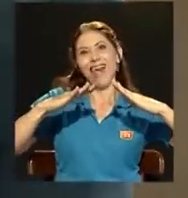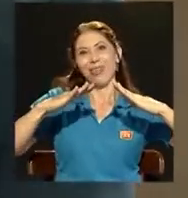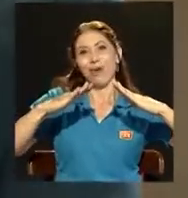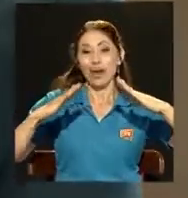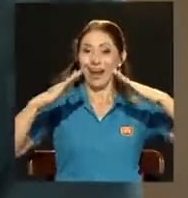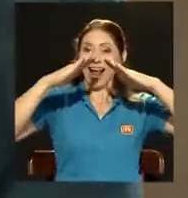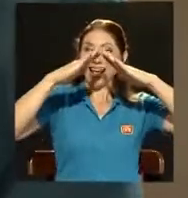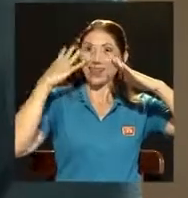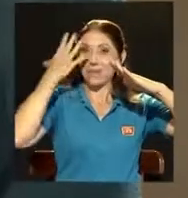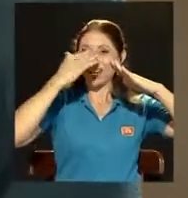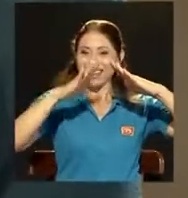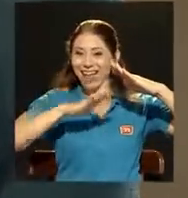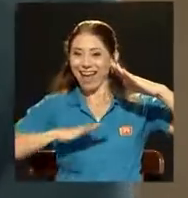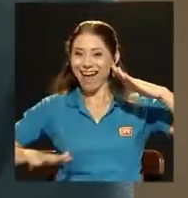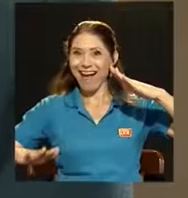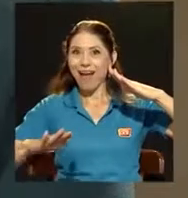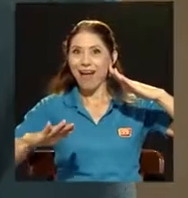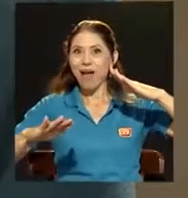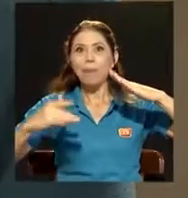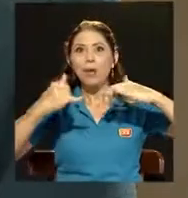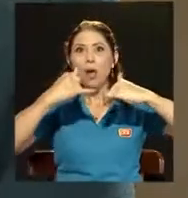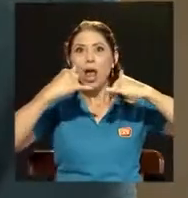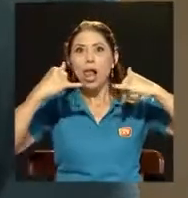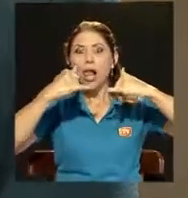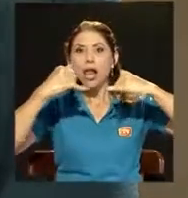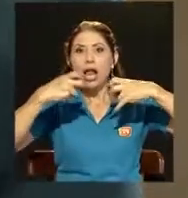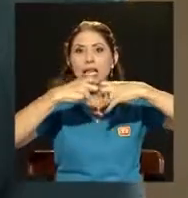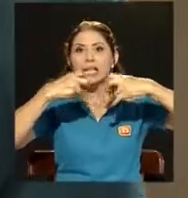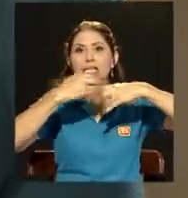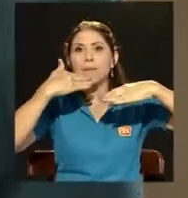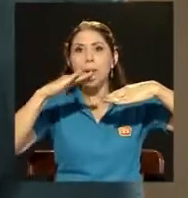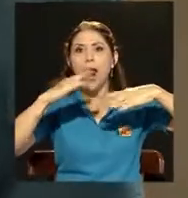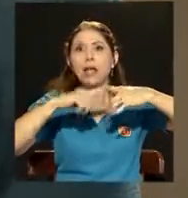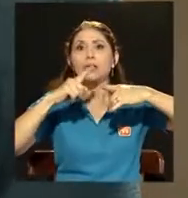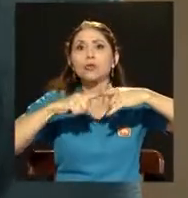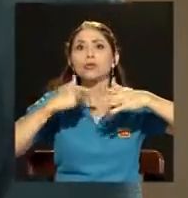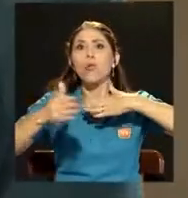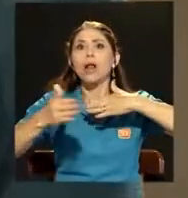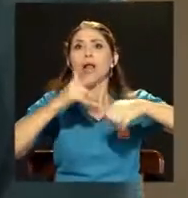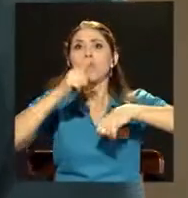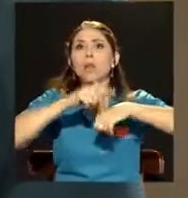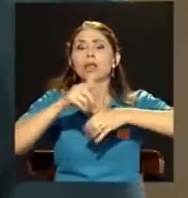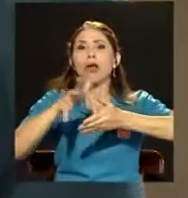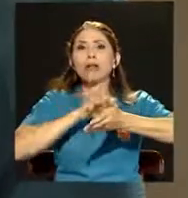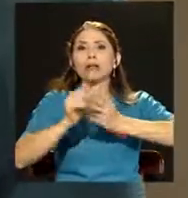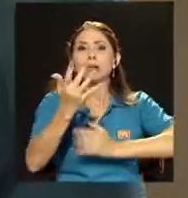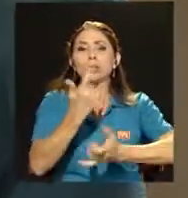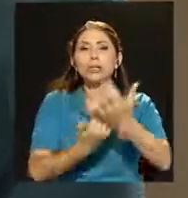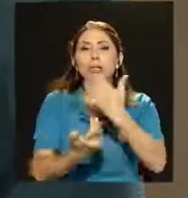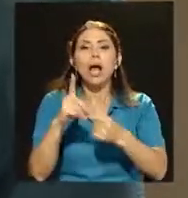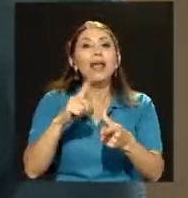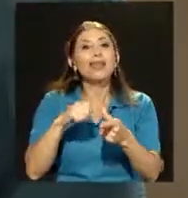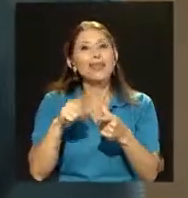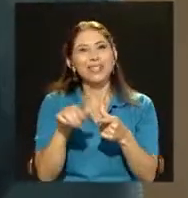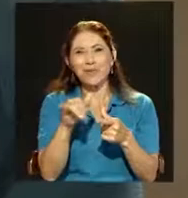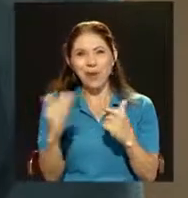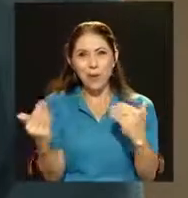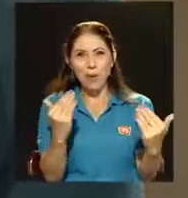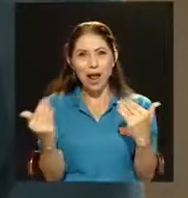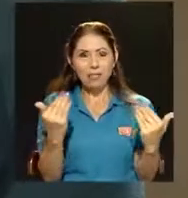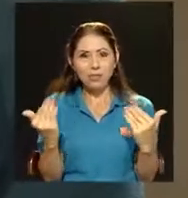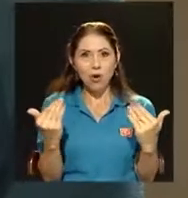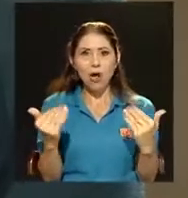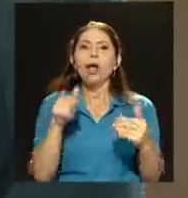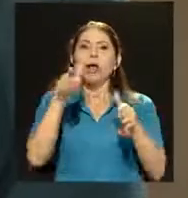cualquier momento se nos puede hacer un incendio si no tomamos medidas. De ahí la insistencia de la Contraloría con este tema de que tomemos